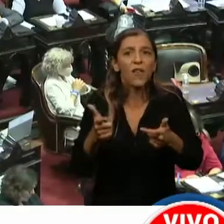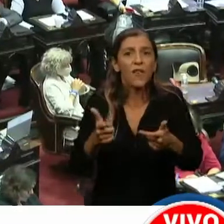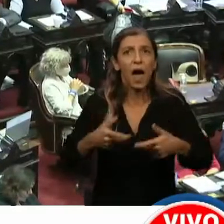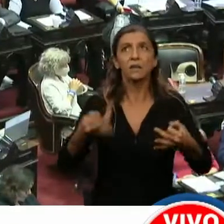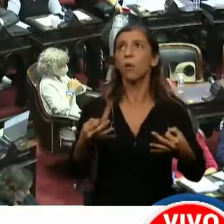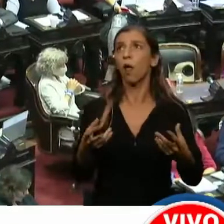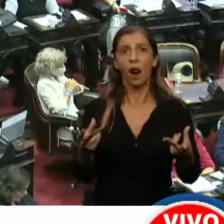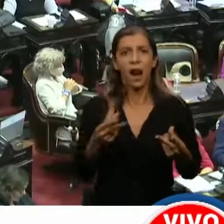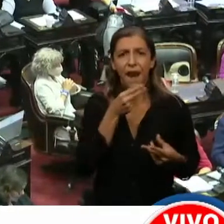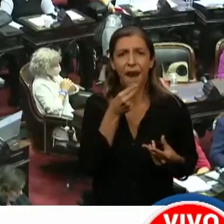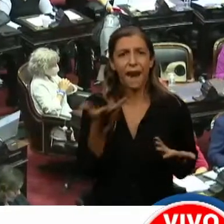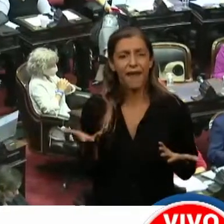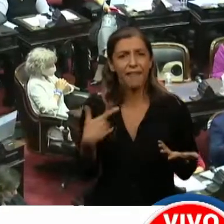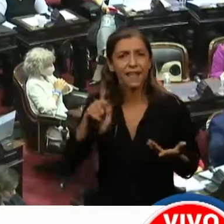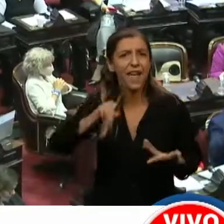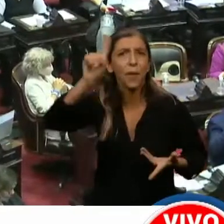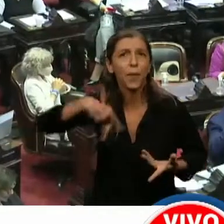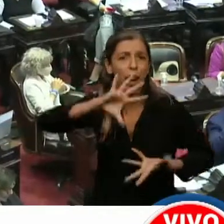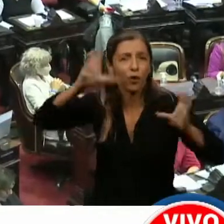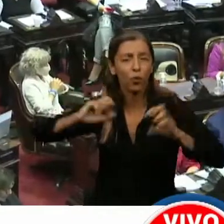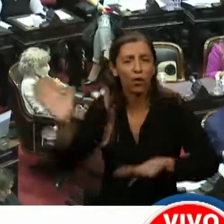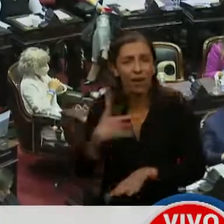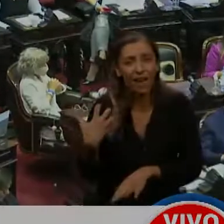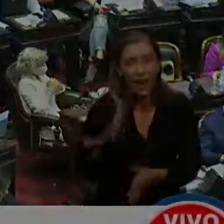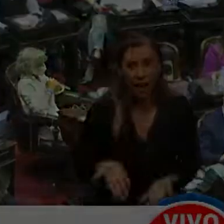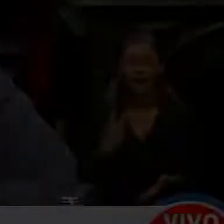jurídica de la Argentina que, por supuesto, perjudica a todos. Gracias, presidente. Gracias, diputado De Marchi.